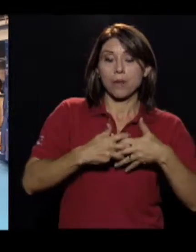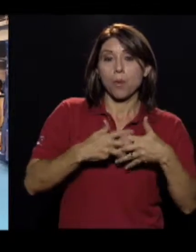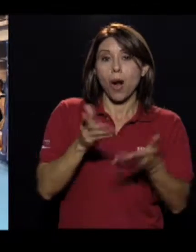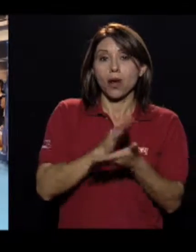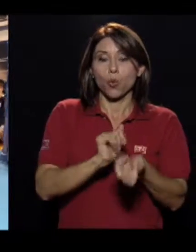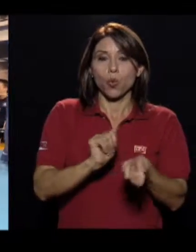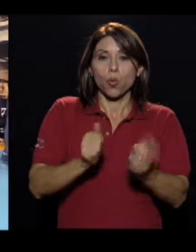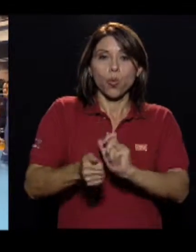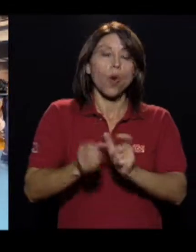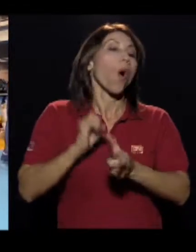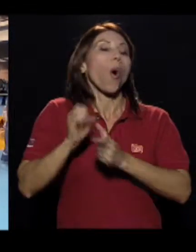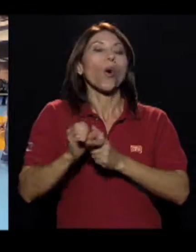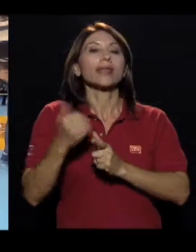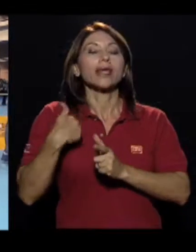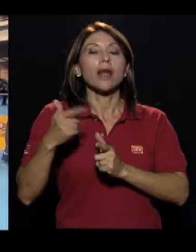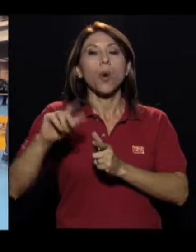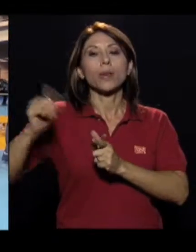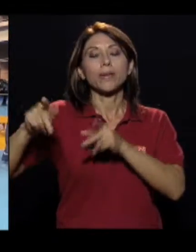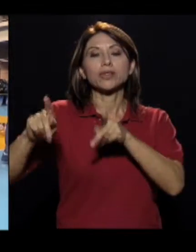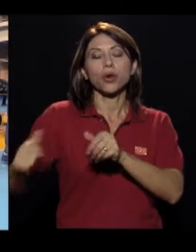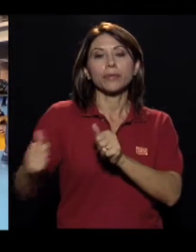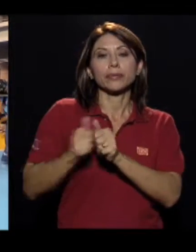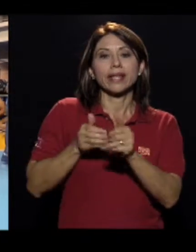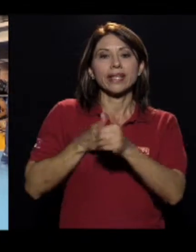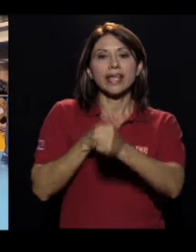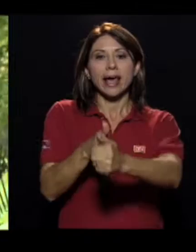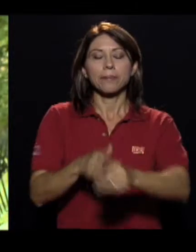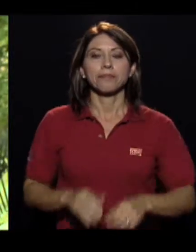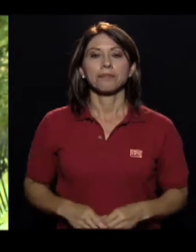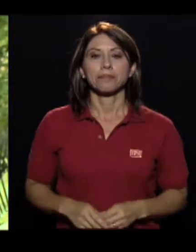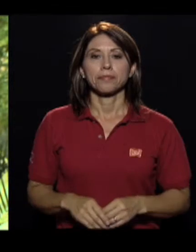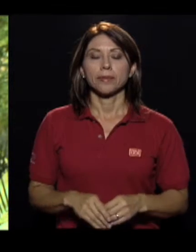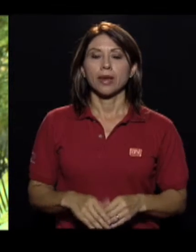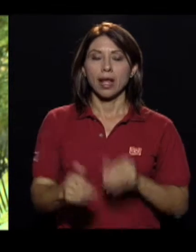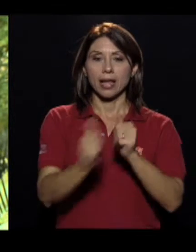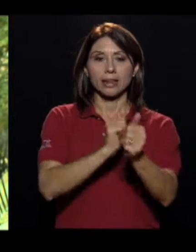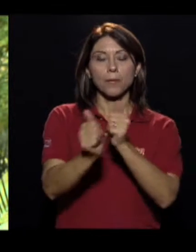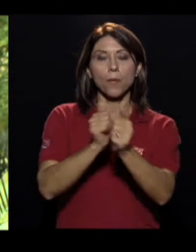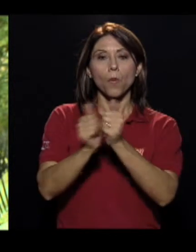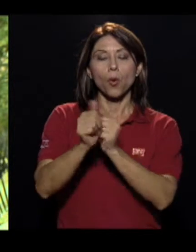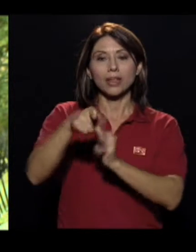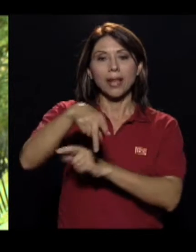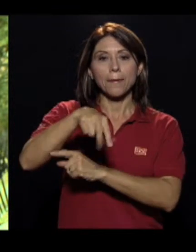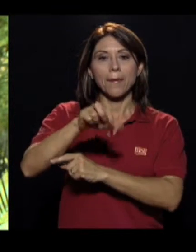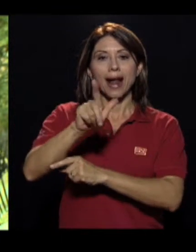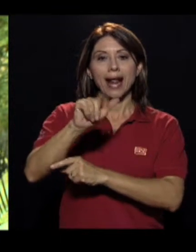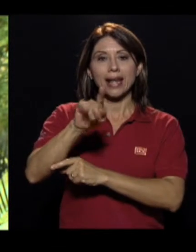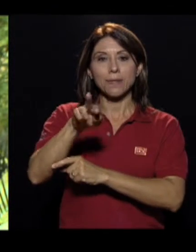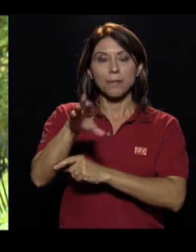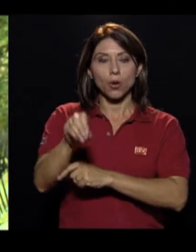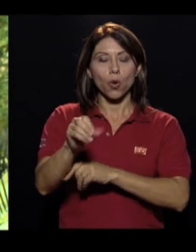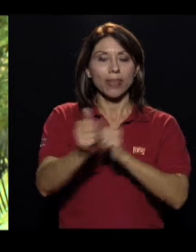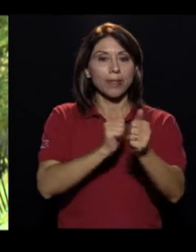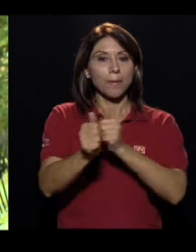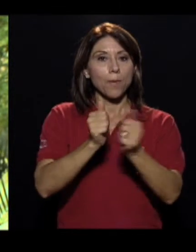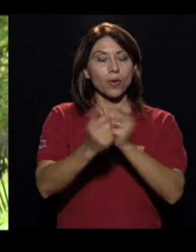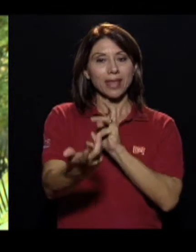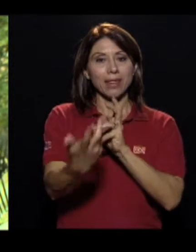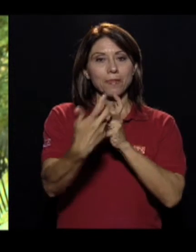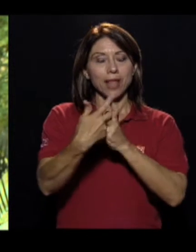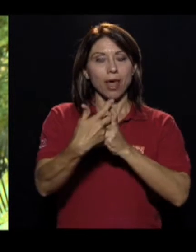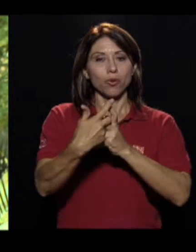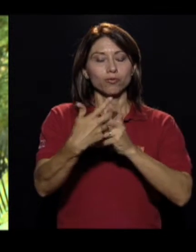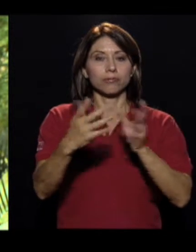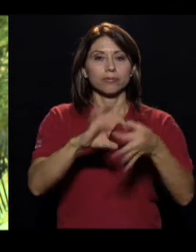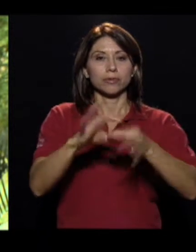equipamiento o contar con una persona guía. En lo que es deporte paralímpico, bueno, deporte adaptado, lo que se hace es como que se